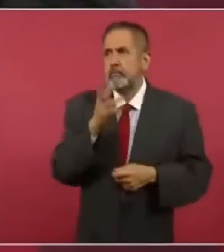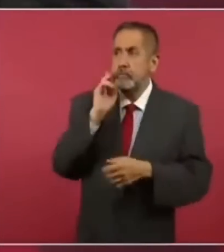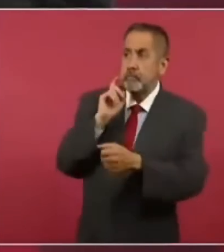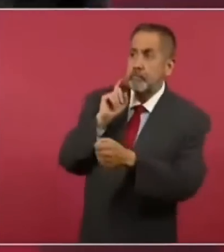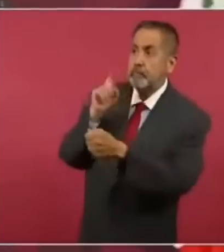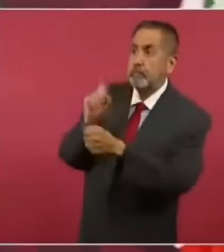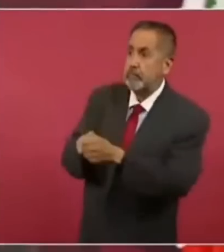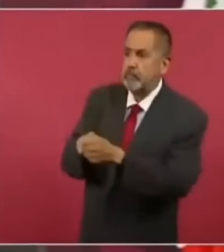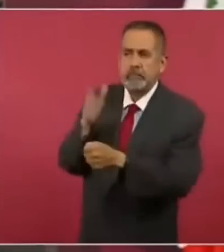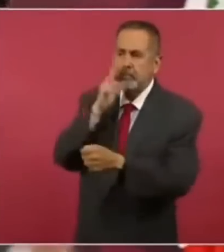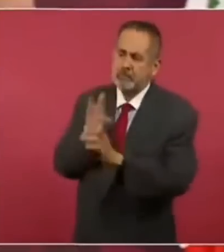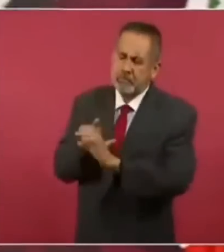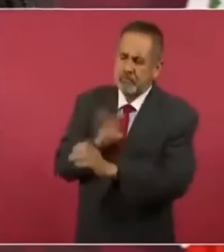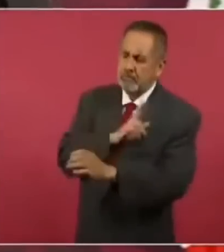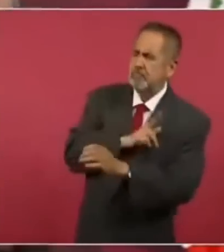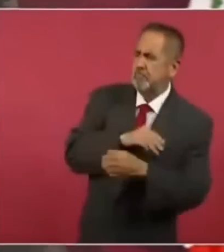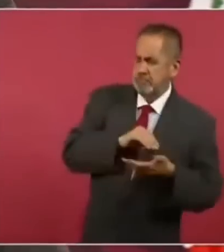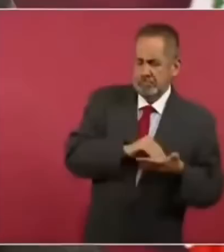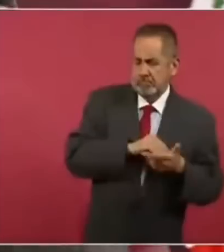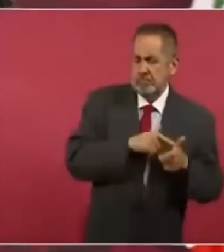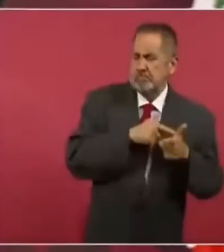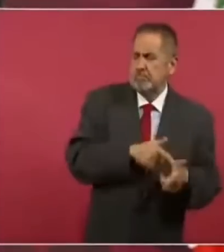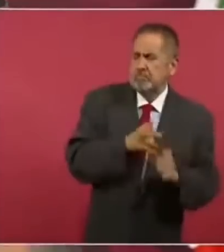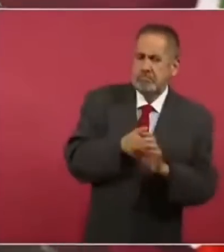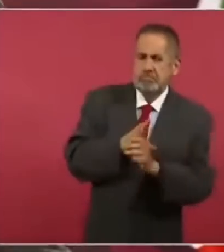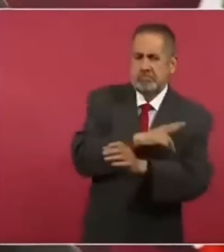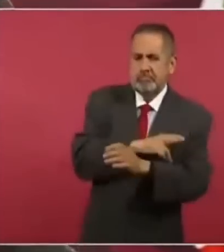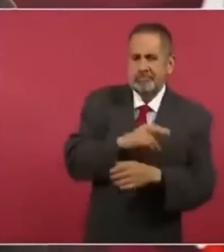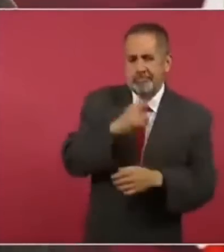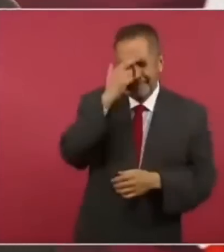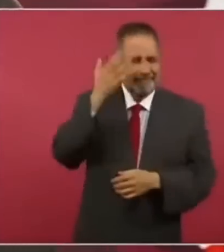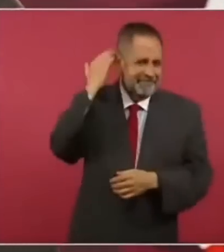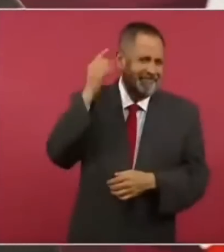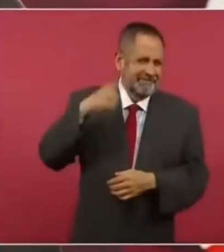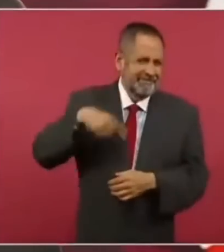se descentralizó todo el sector salud y lo destruyeron,